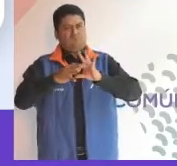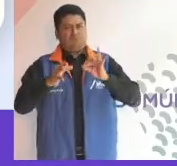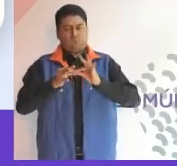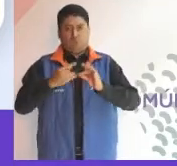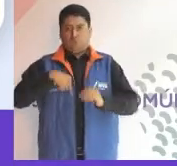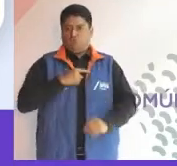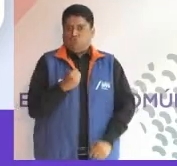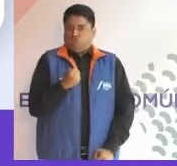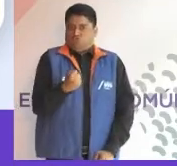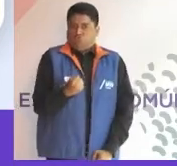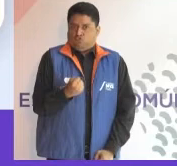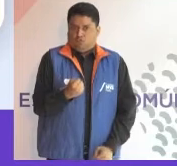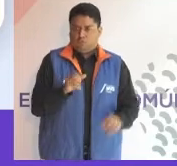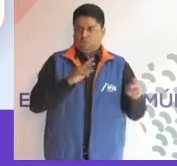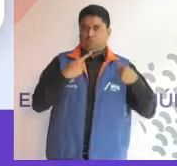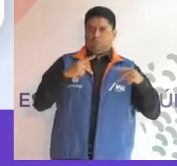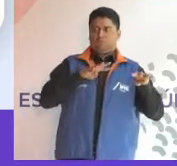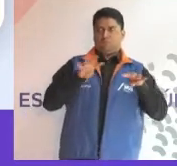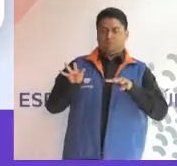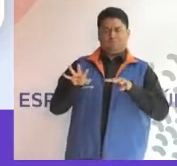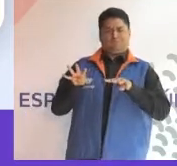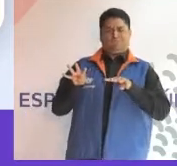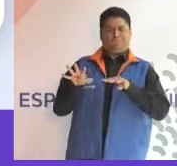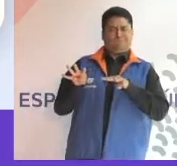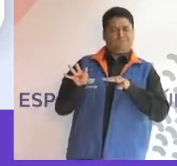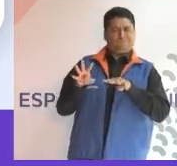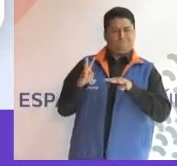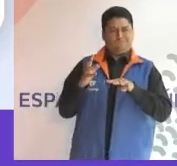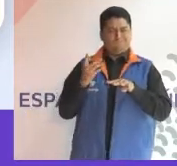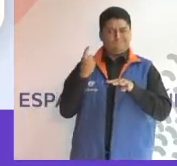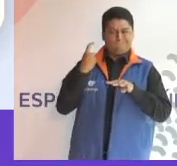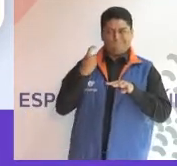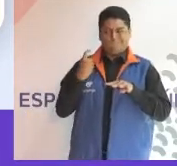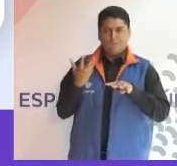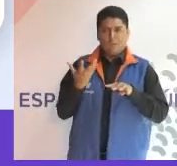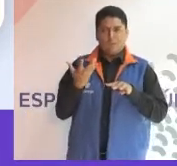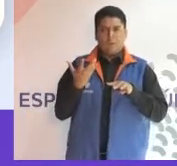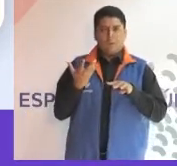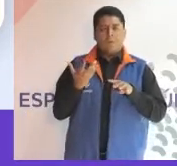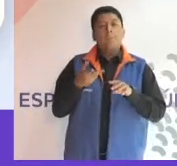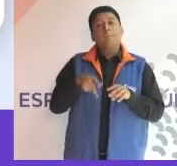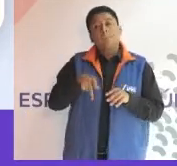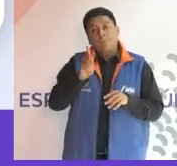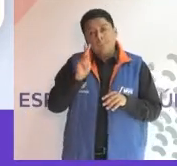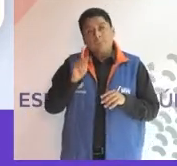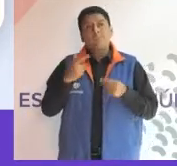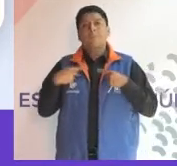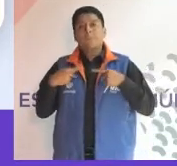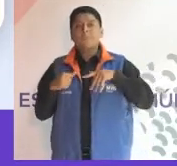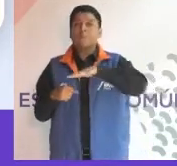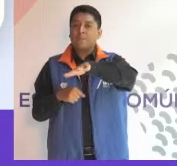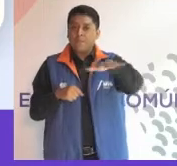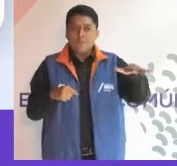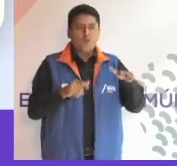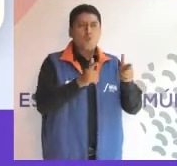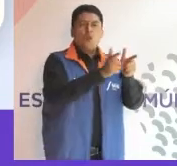poder generar conexiones emocionales incluso con los diferentes grupos de interés, con los diferentes